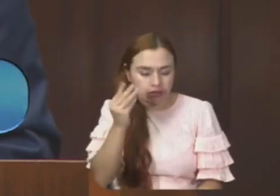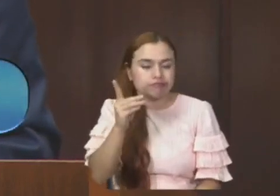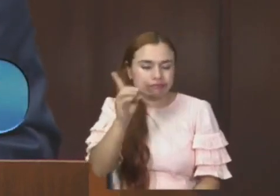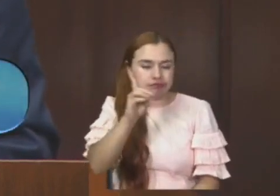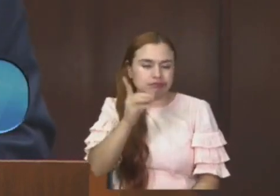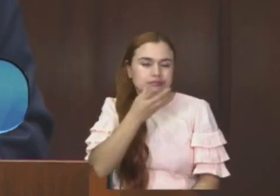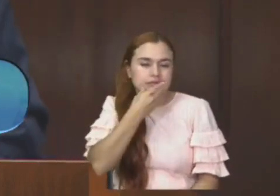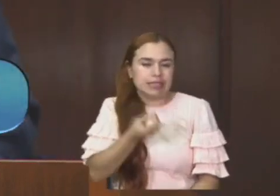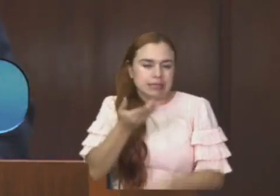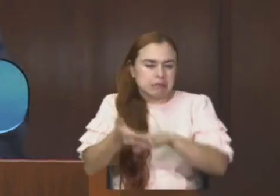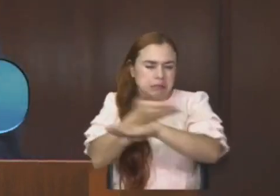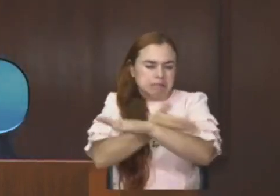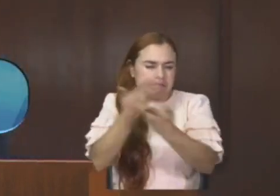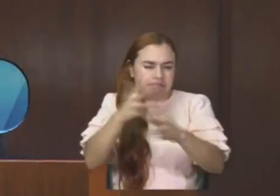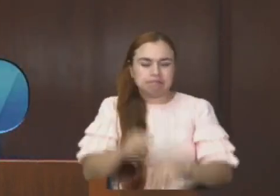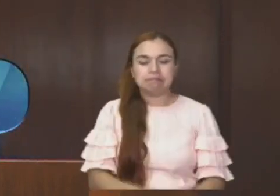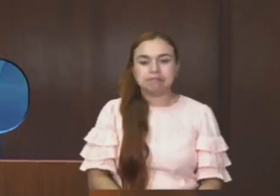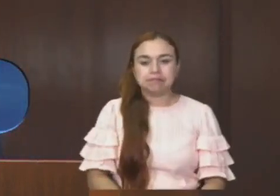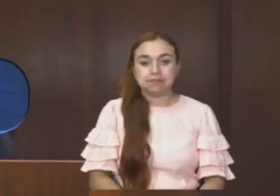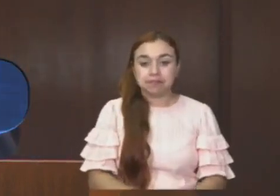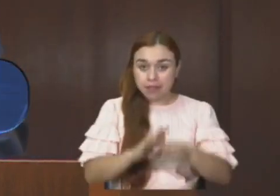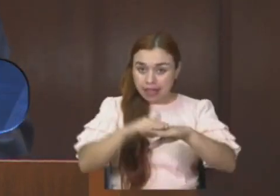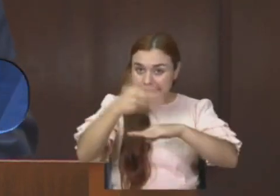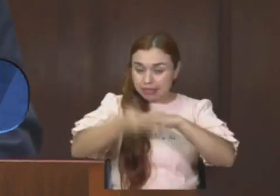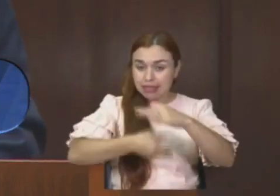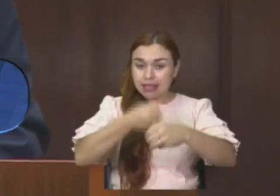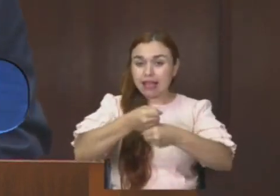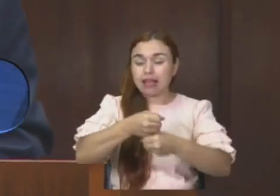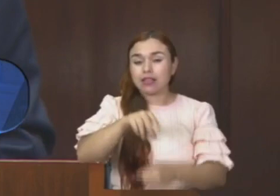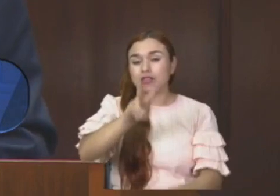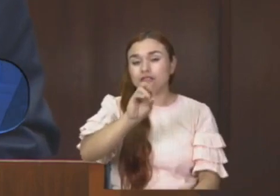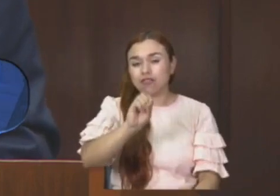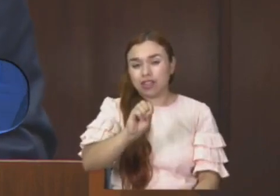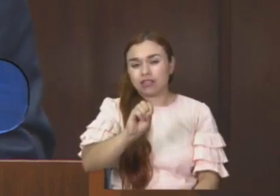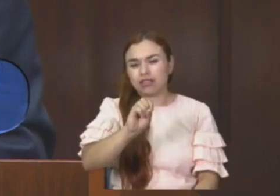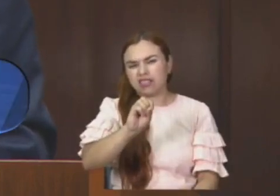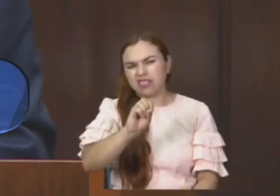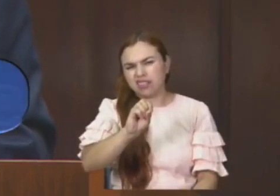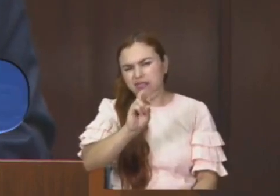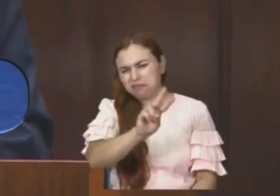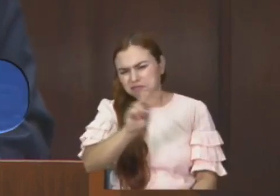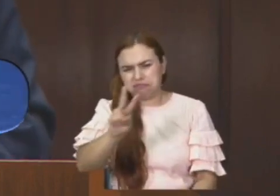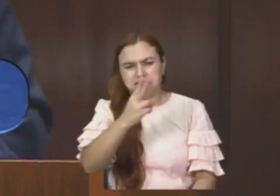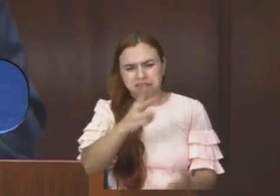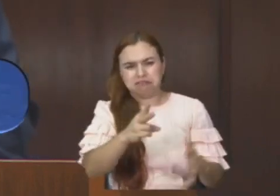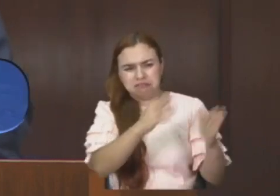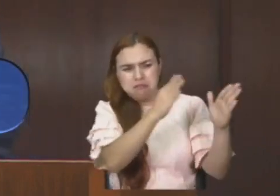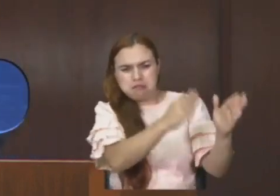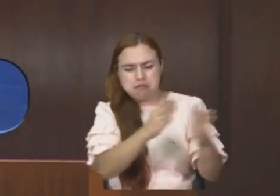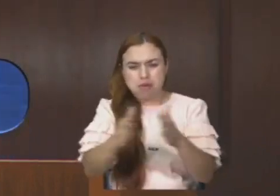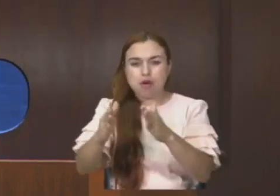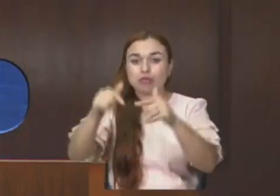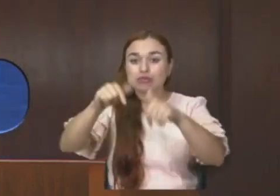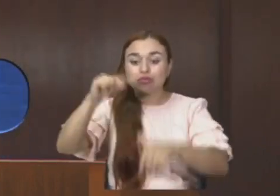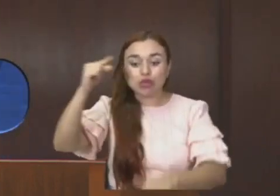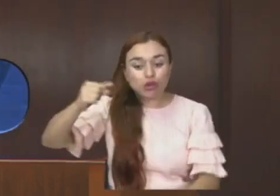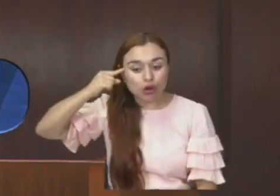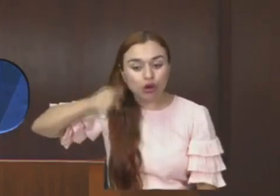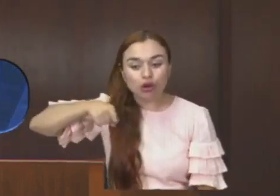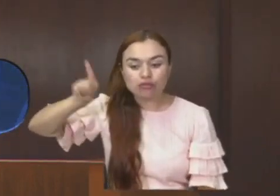2022, en las etapas de redacción y las etapas de negociación, el Estado ha estado